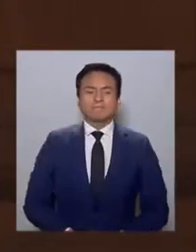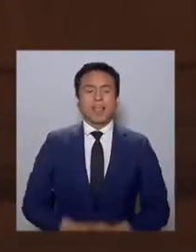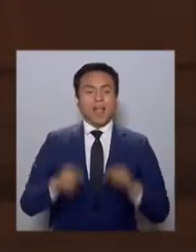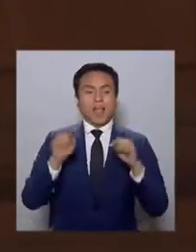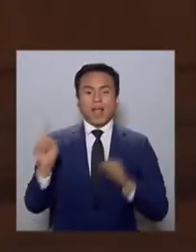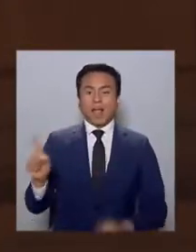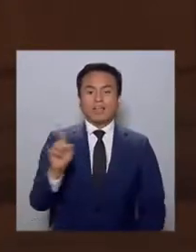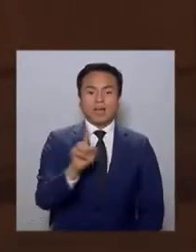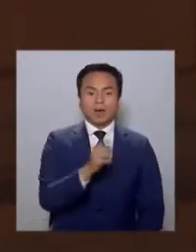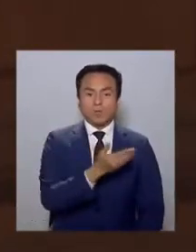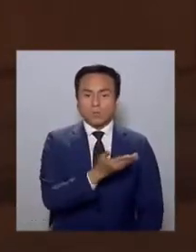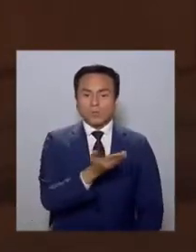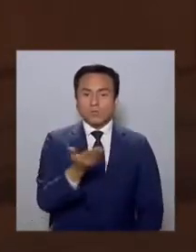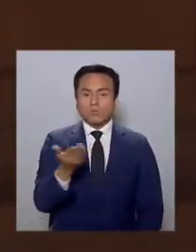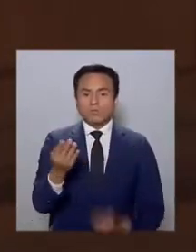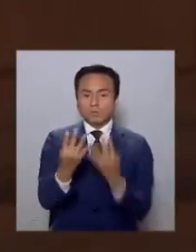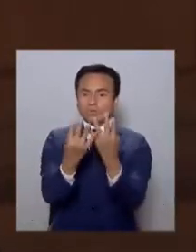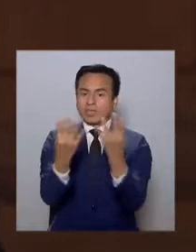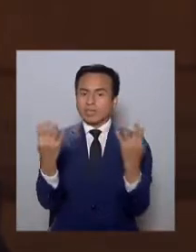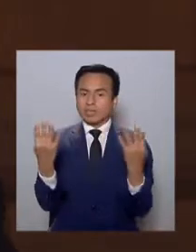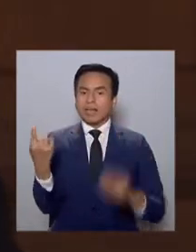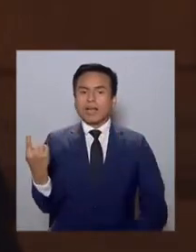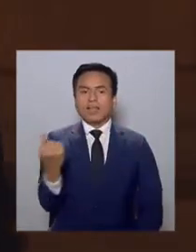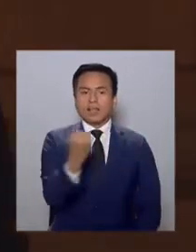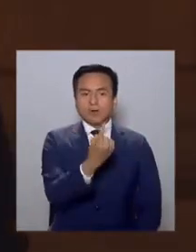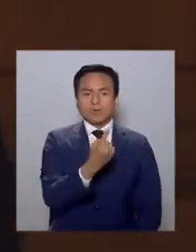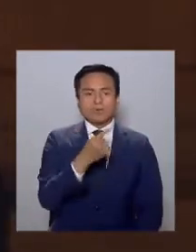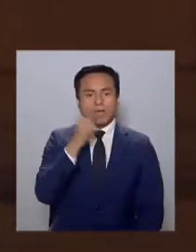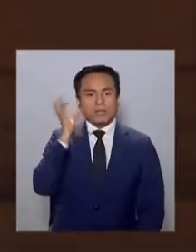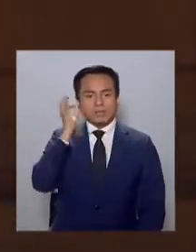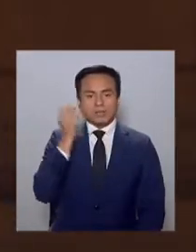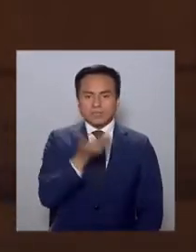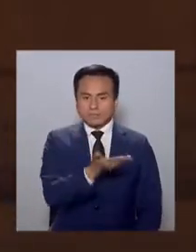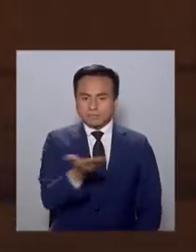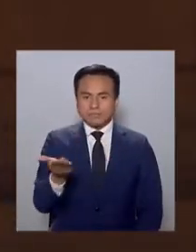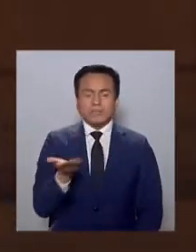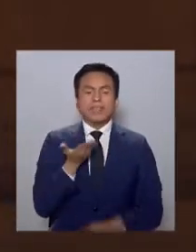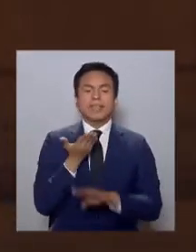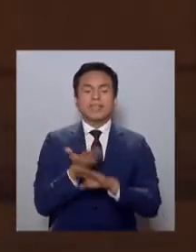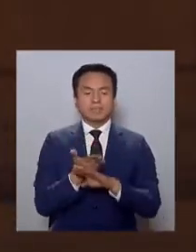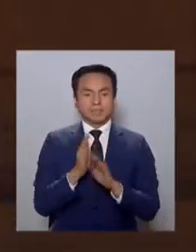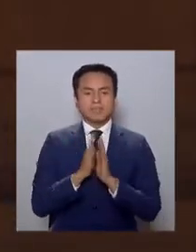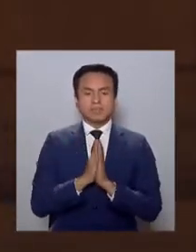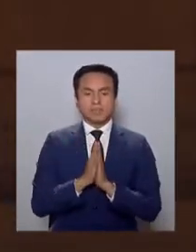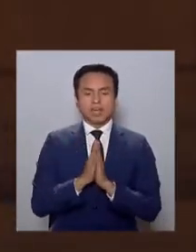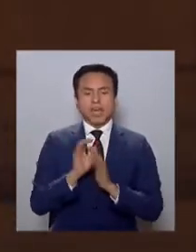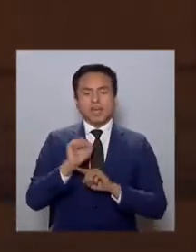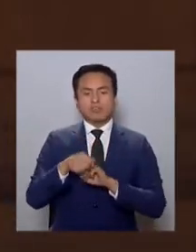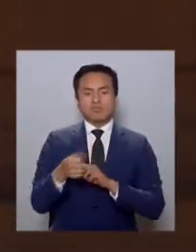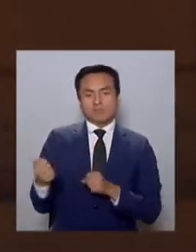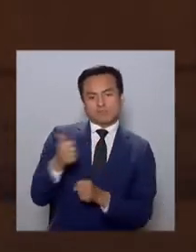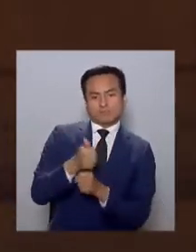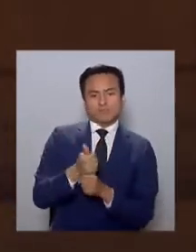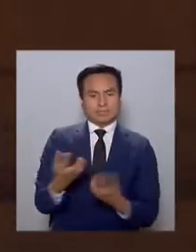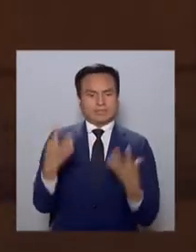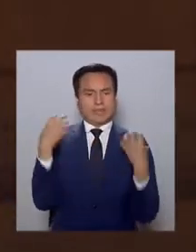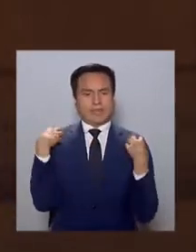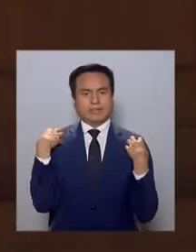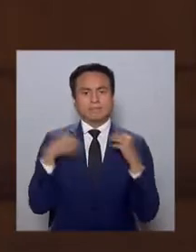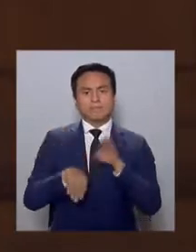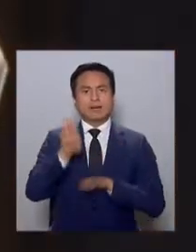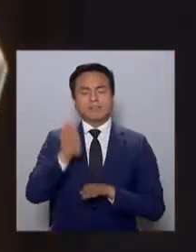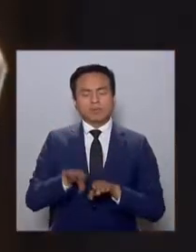A cada uno de ustedes, a cada una de ustedes, les pido que asuman sus tareas con el